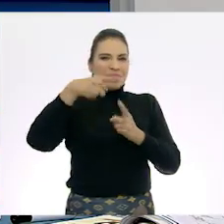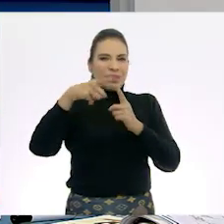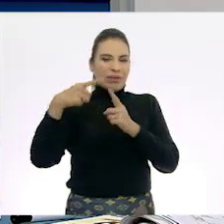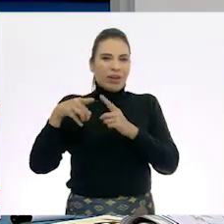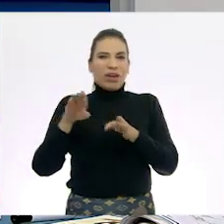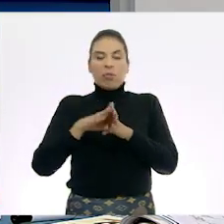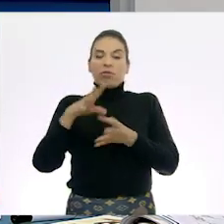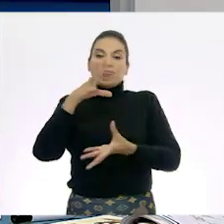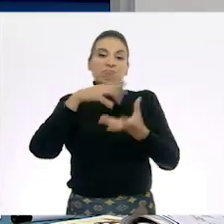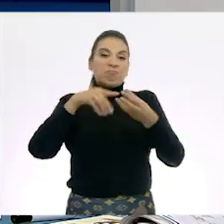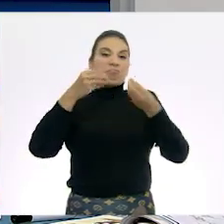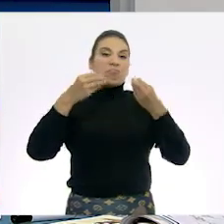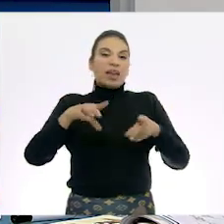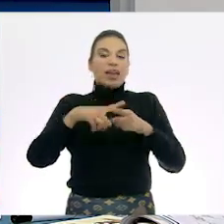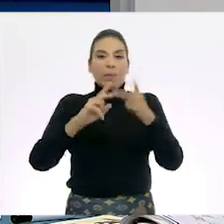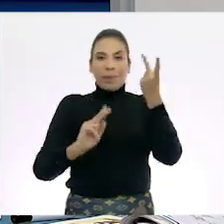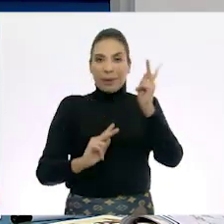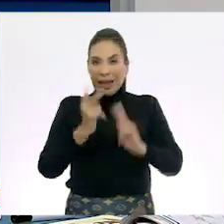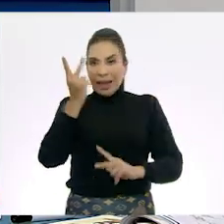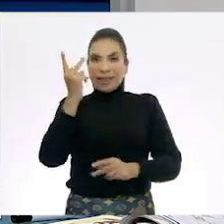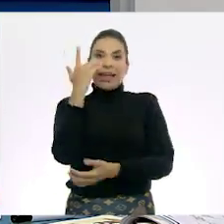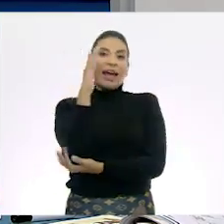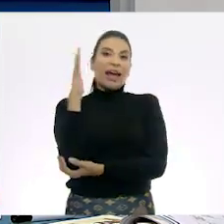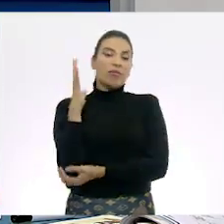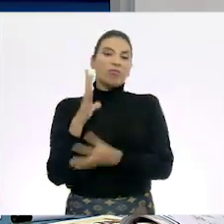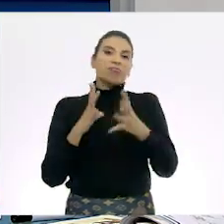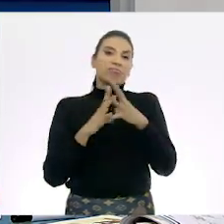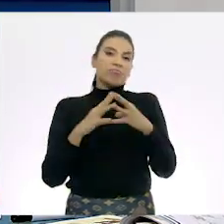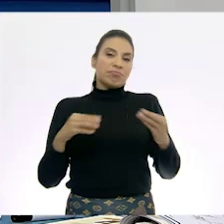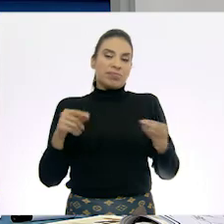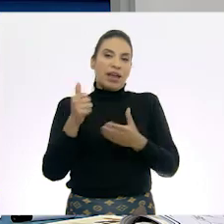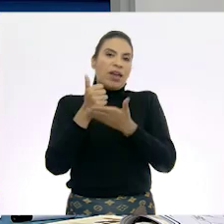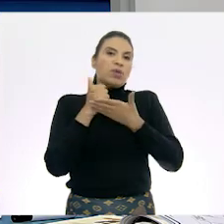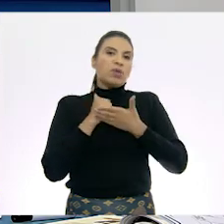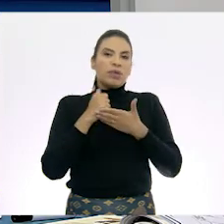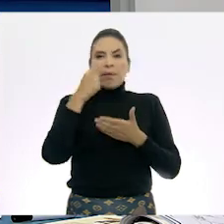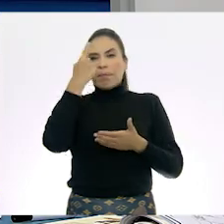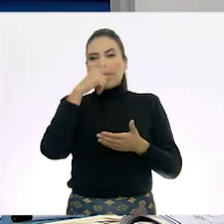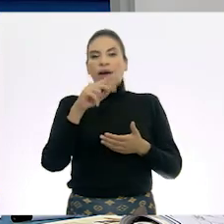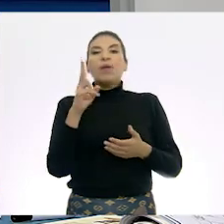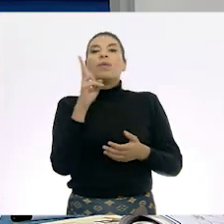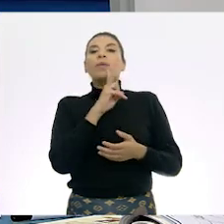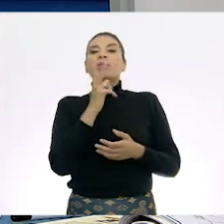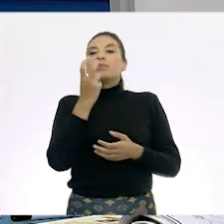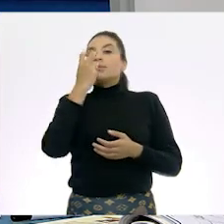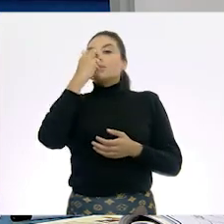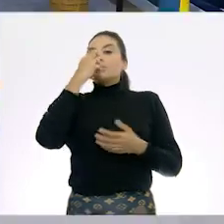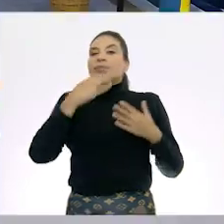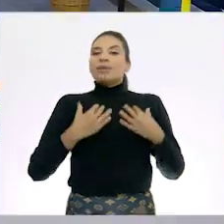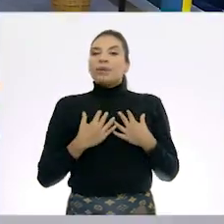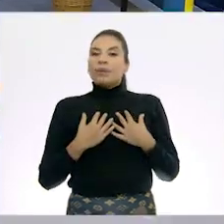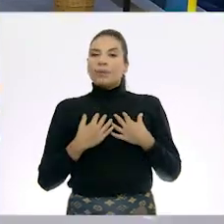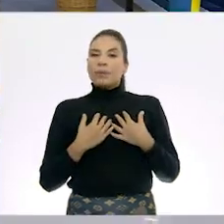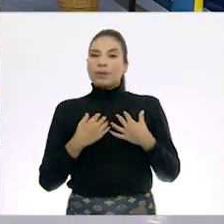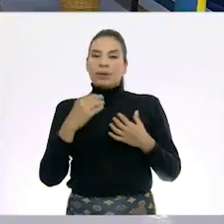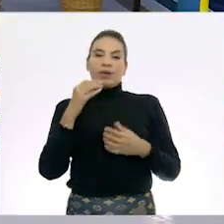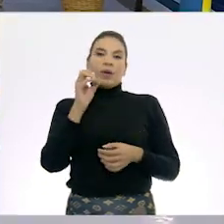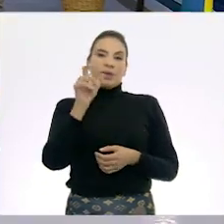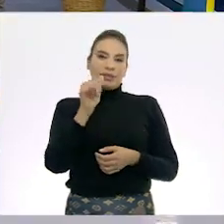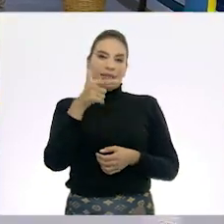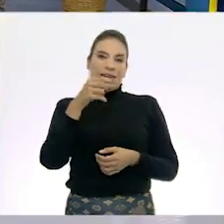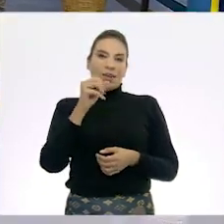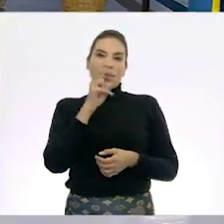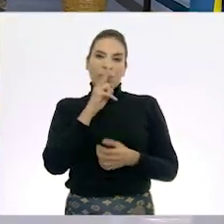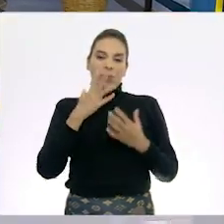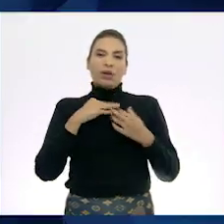tan importantes como las plantas, los árboles, que nos van a ayudar en las cuestiones del oxígeno. Así es. La